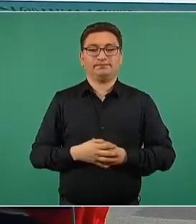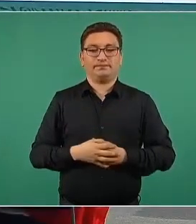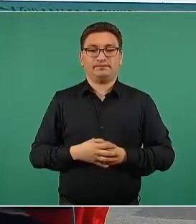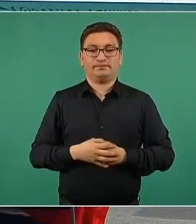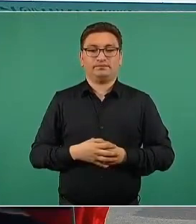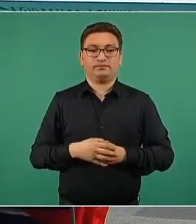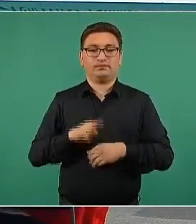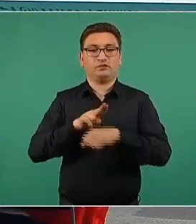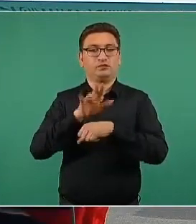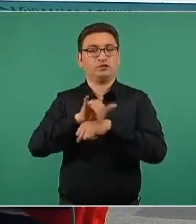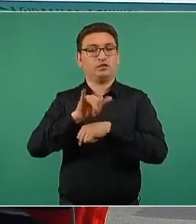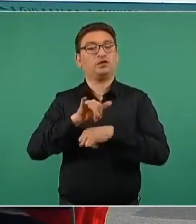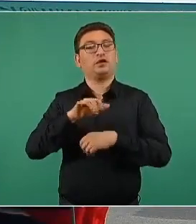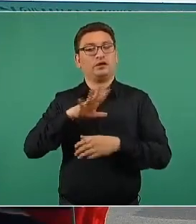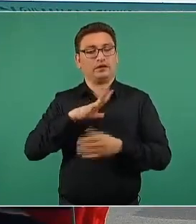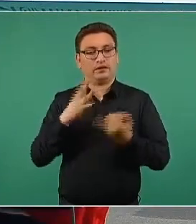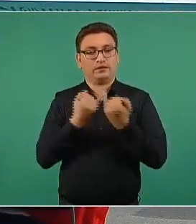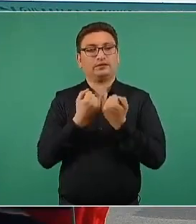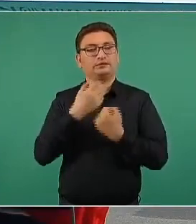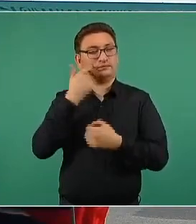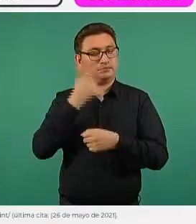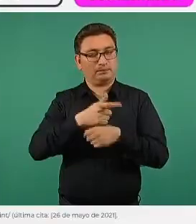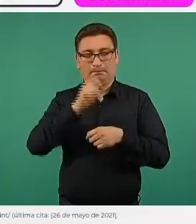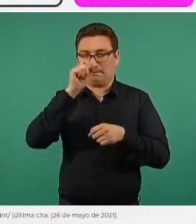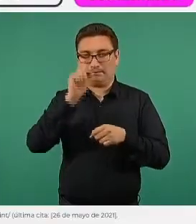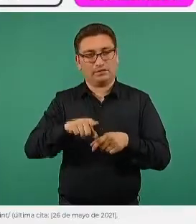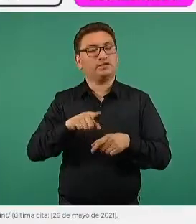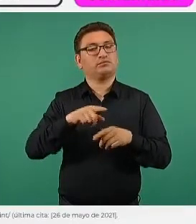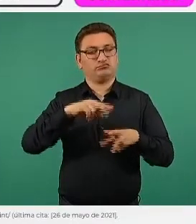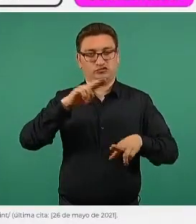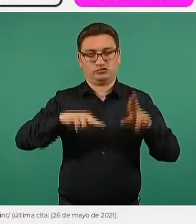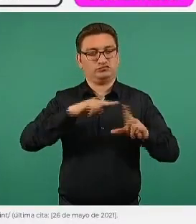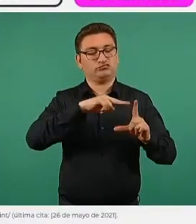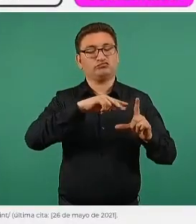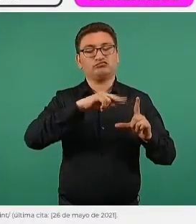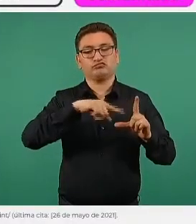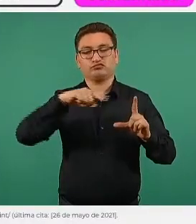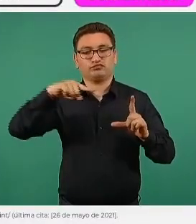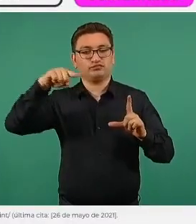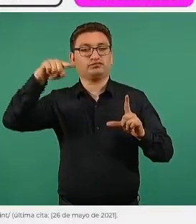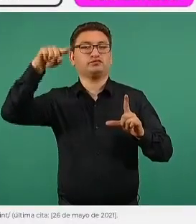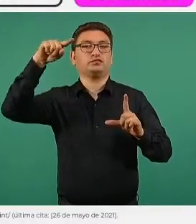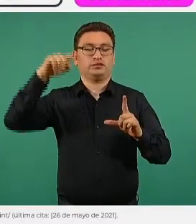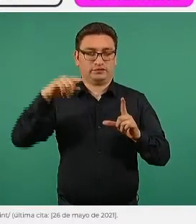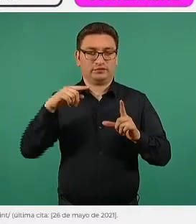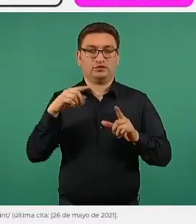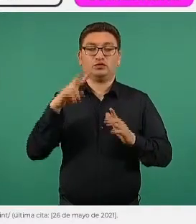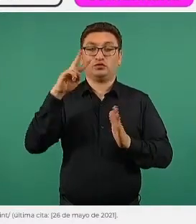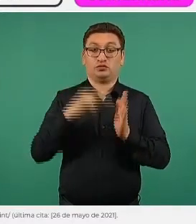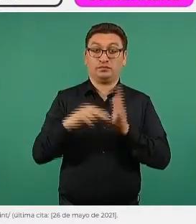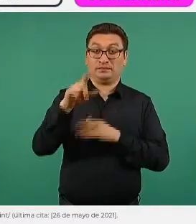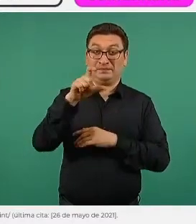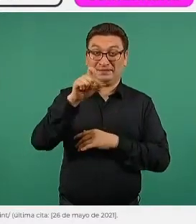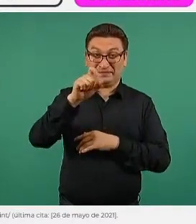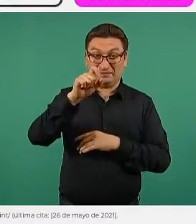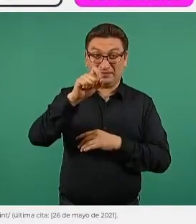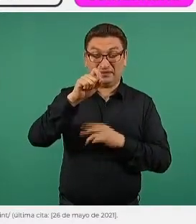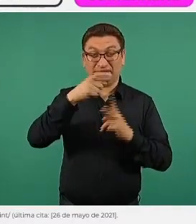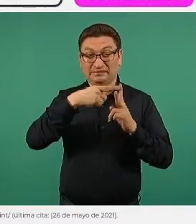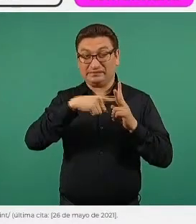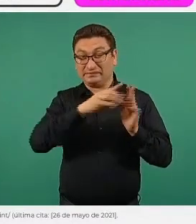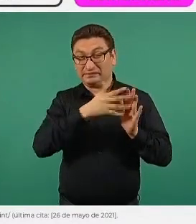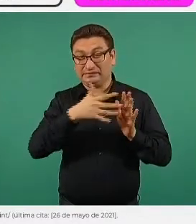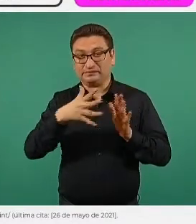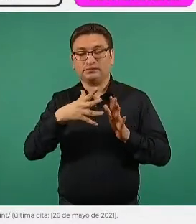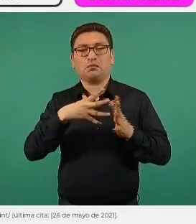En Uruguay, pues también visualizamos esta misma situación, en donde Uruguay prácticamente durante el 2020 tuvo una